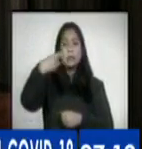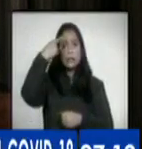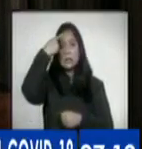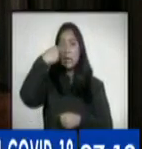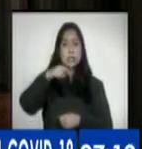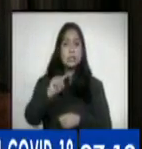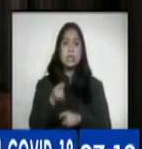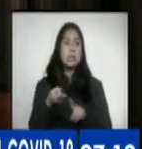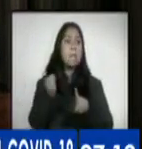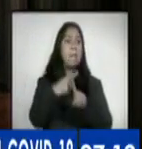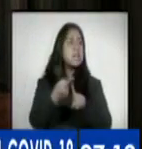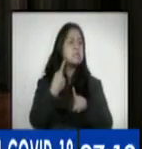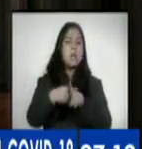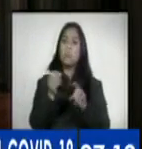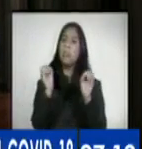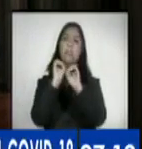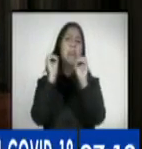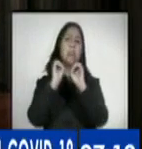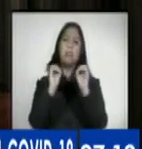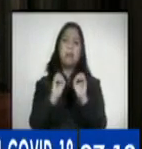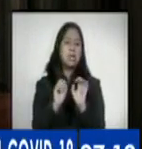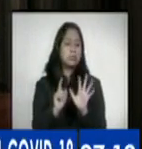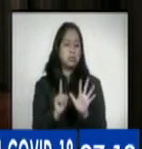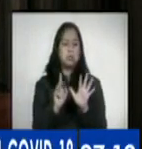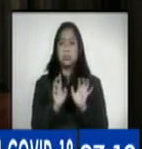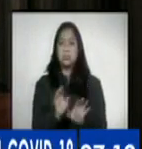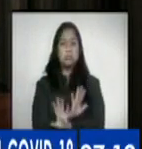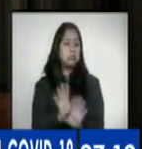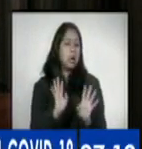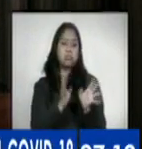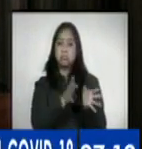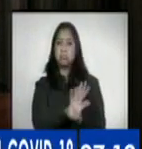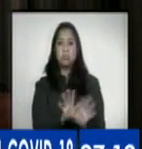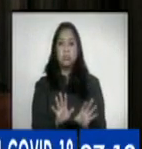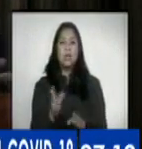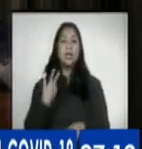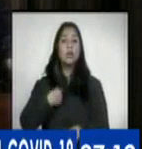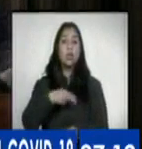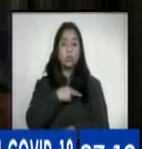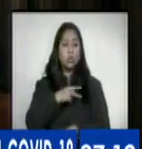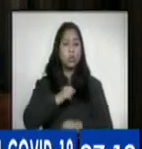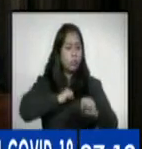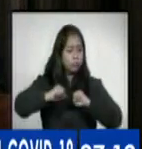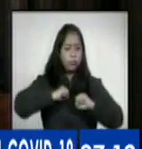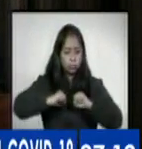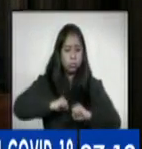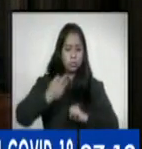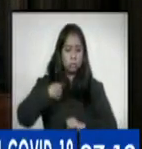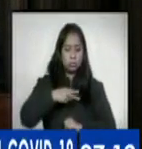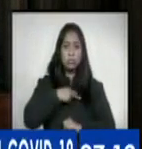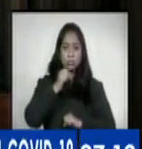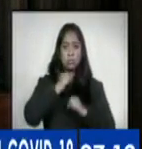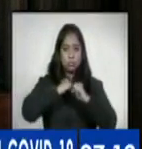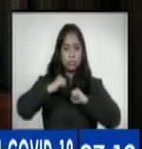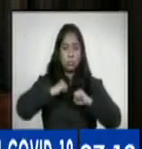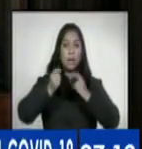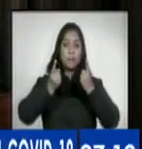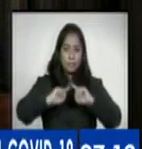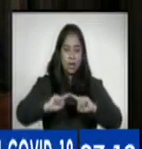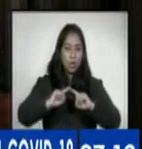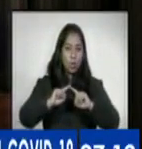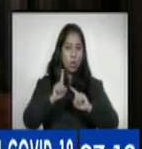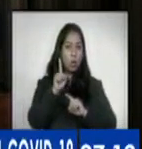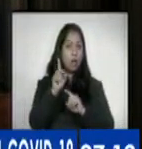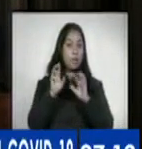tenido un caso nuevo. Y eso no ha sido porque nosotros lo hayamos logrado. Nosotros hemos hecho nuestro trabajo, pero ha habido alguien